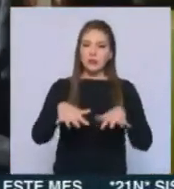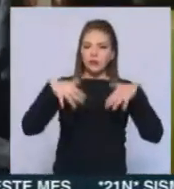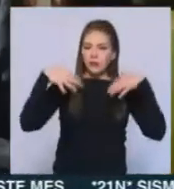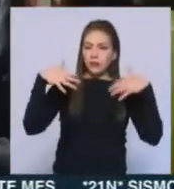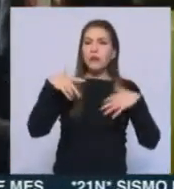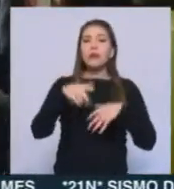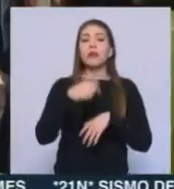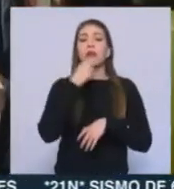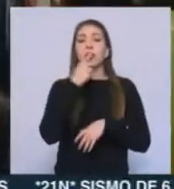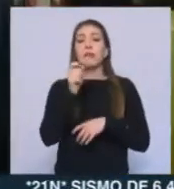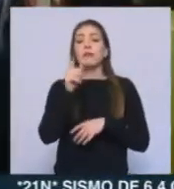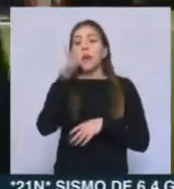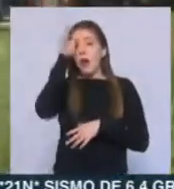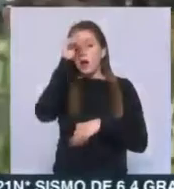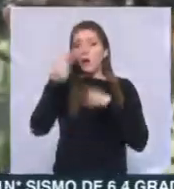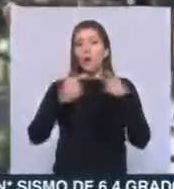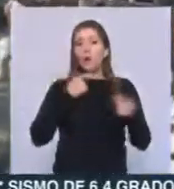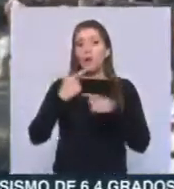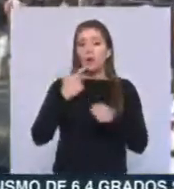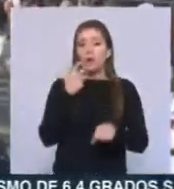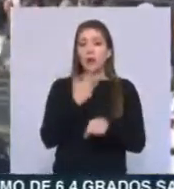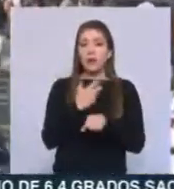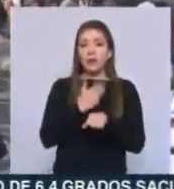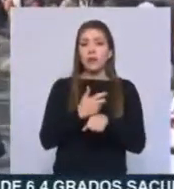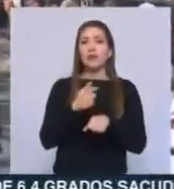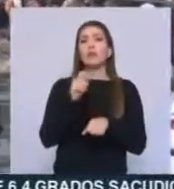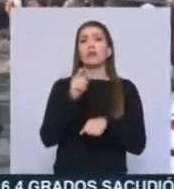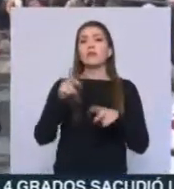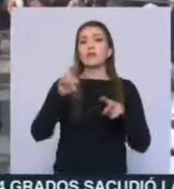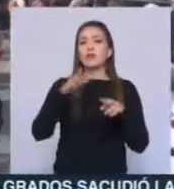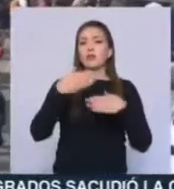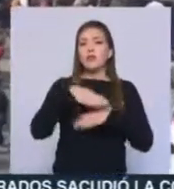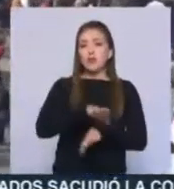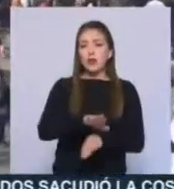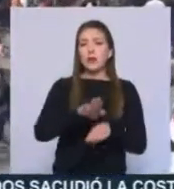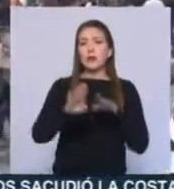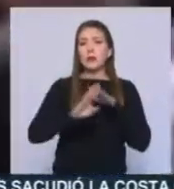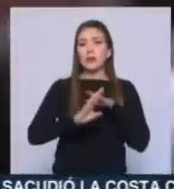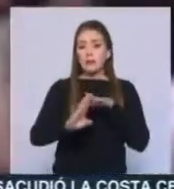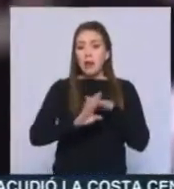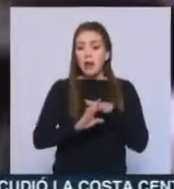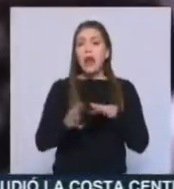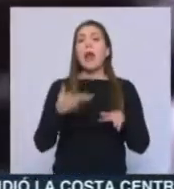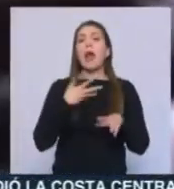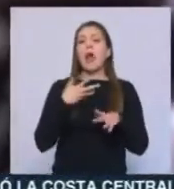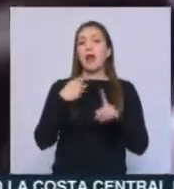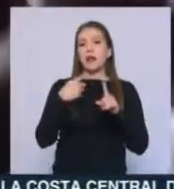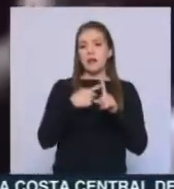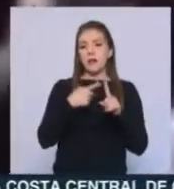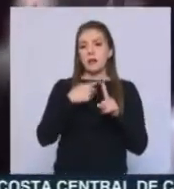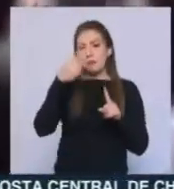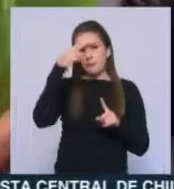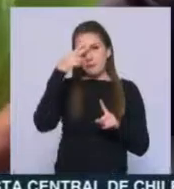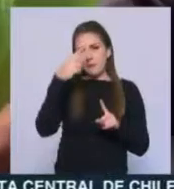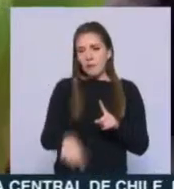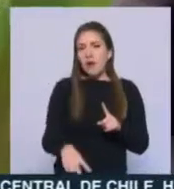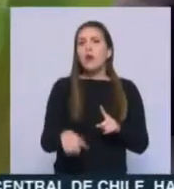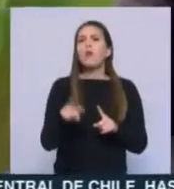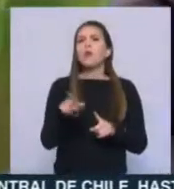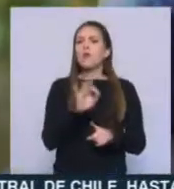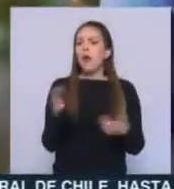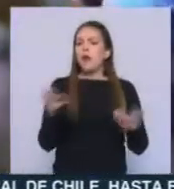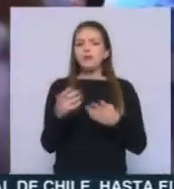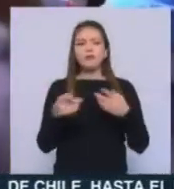los acuerdos alcanzados con Estados Unidos en el tema migratorio se ganaron 3 cosas: que México pueda actuar con sus